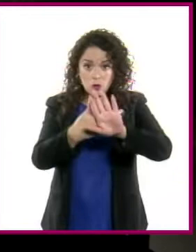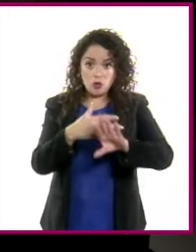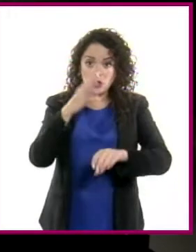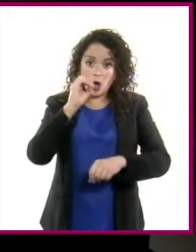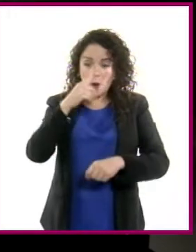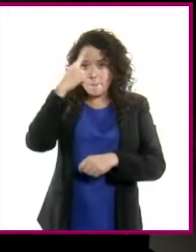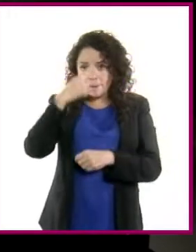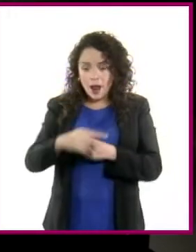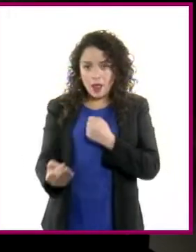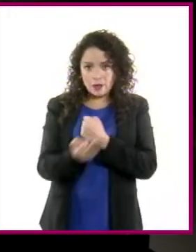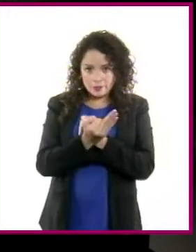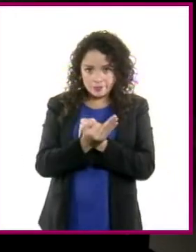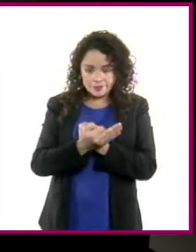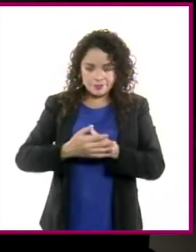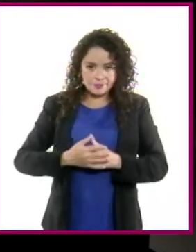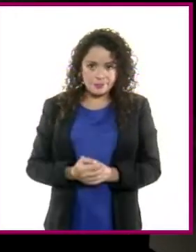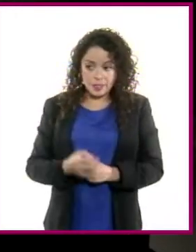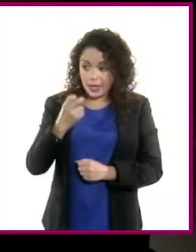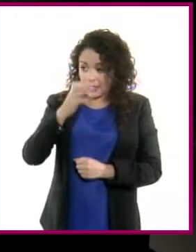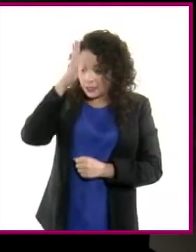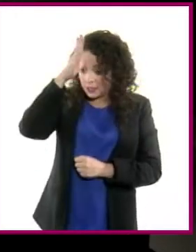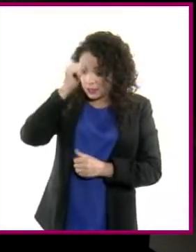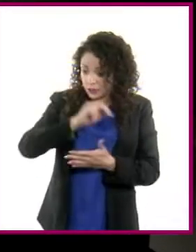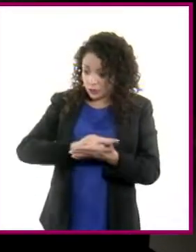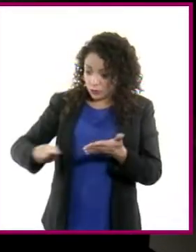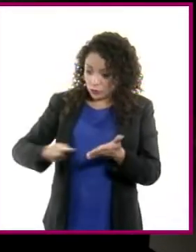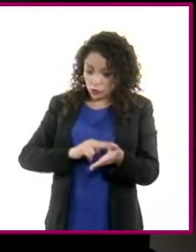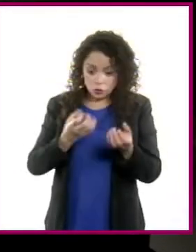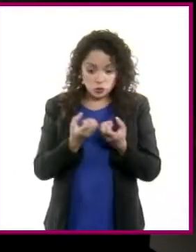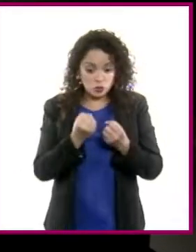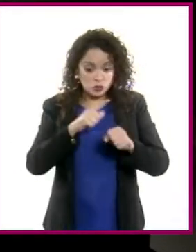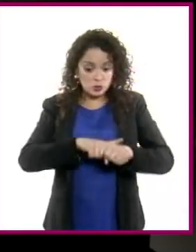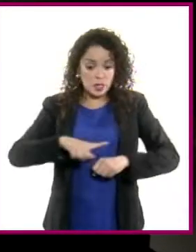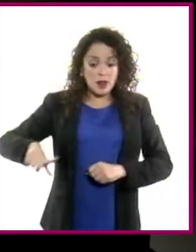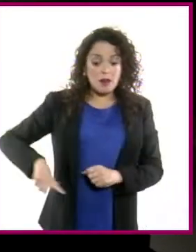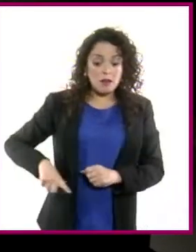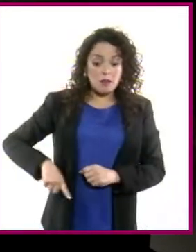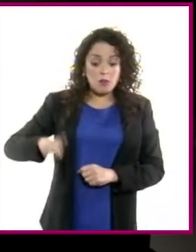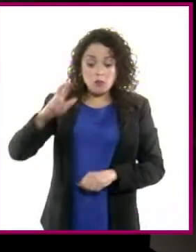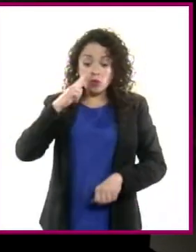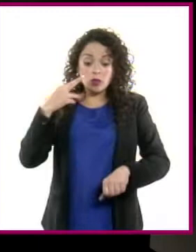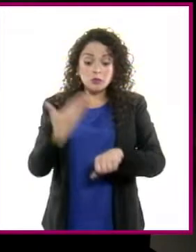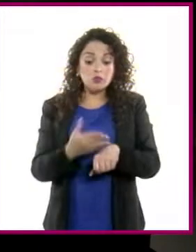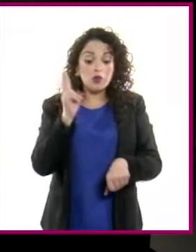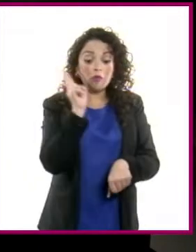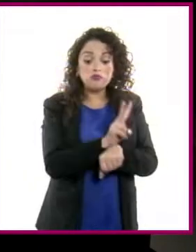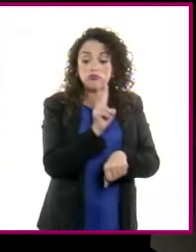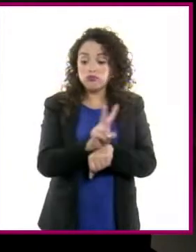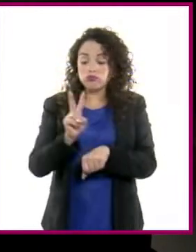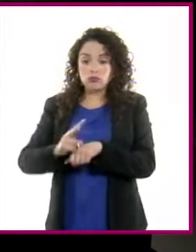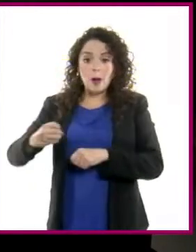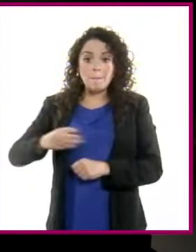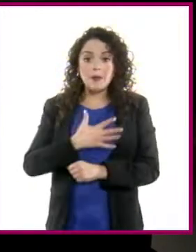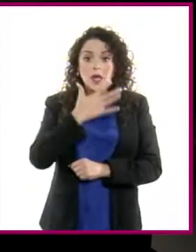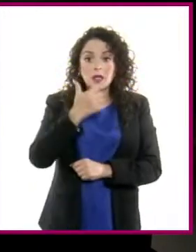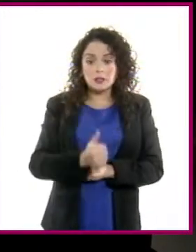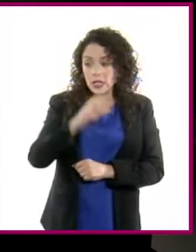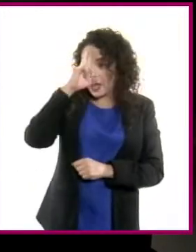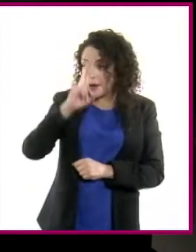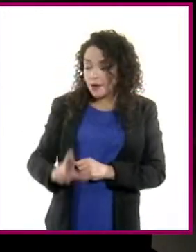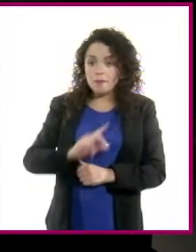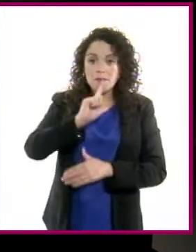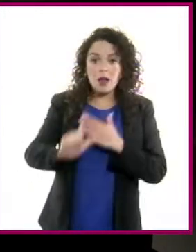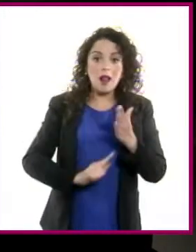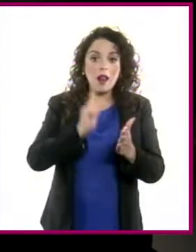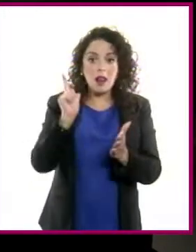A partir de este pacto social, es el Estado quien debe encargarse de vigilar el bienestar y el respeto de las leyes y normas